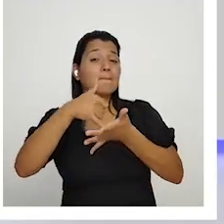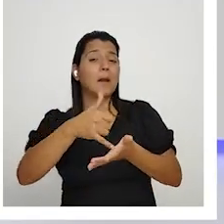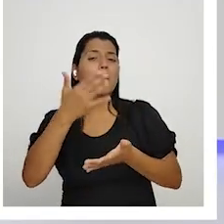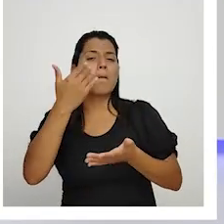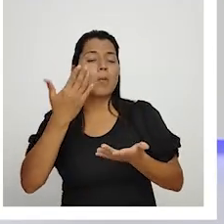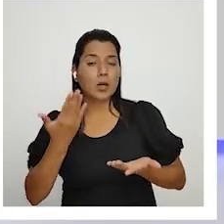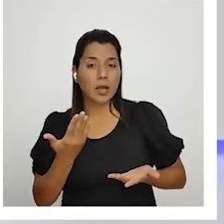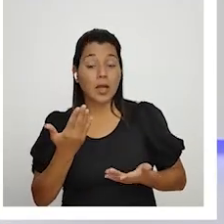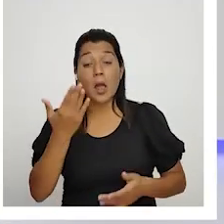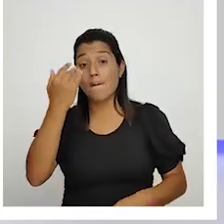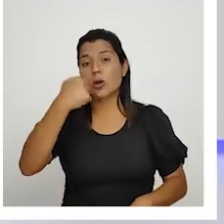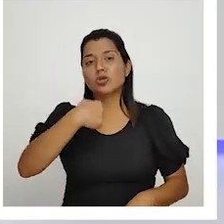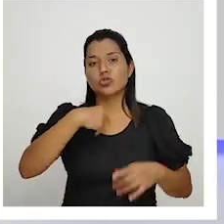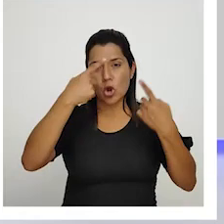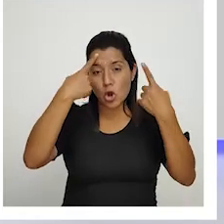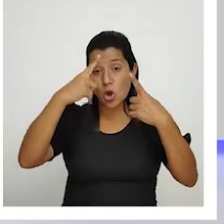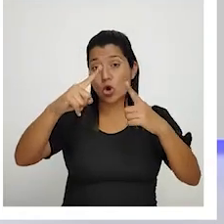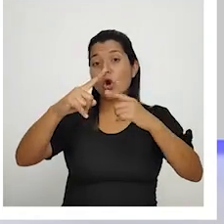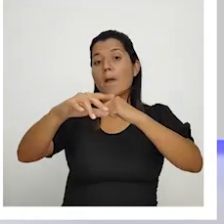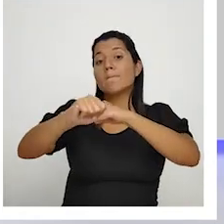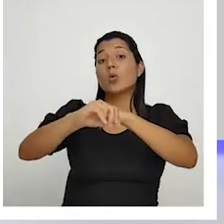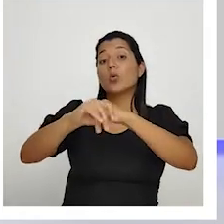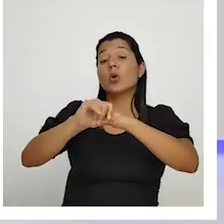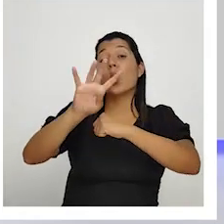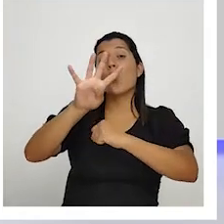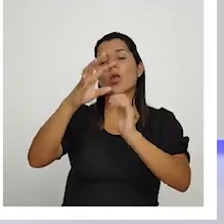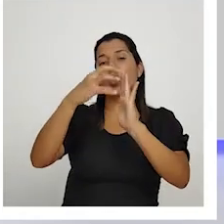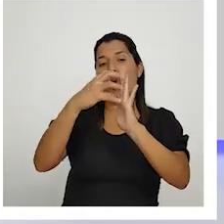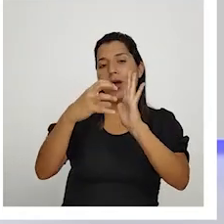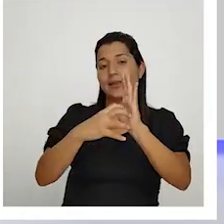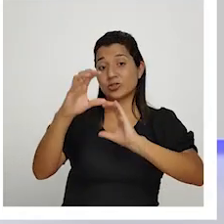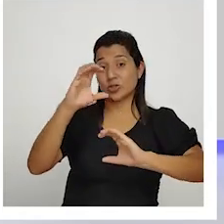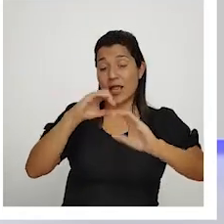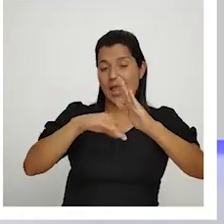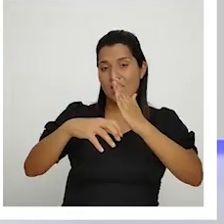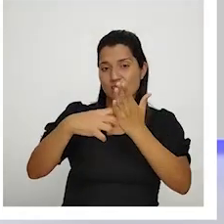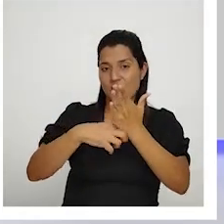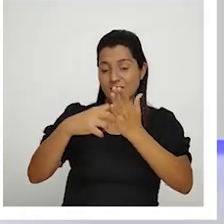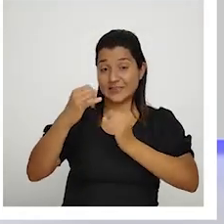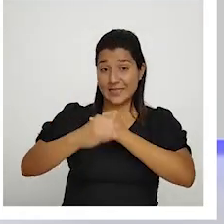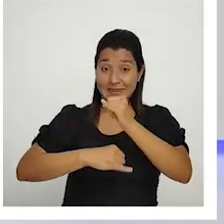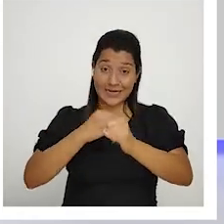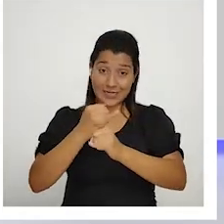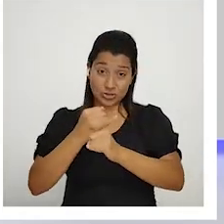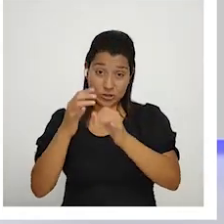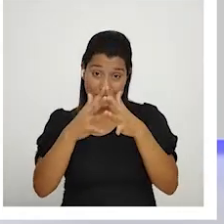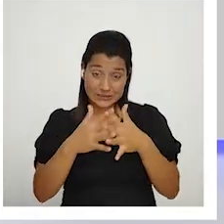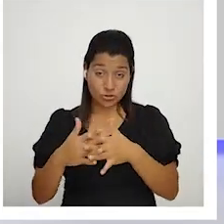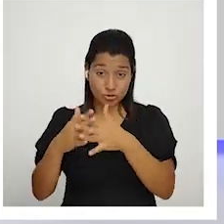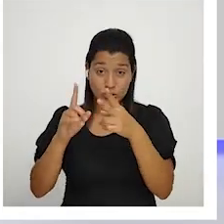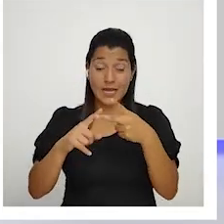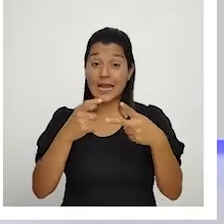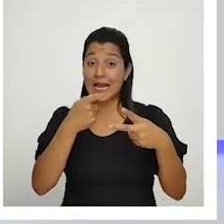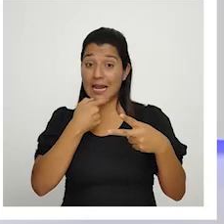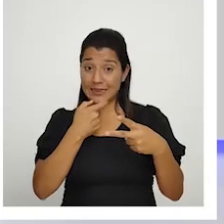es porque logré publicar 4 artículos científicos en revistas internacionales gringas y de